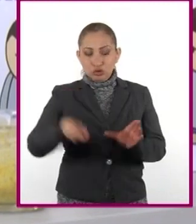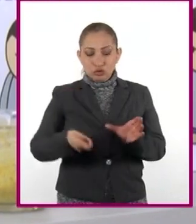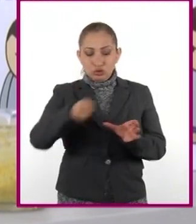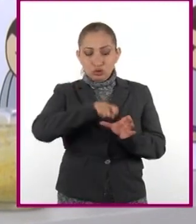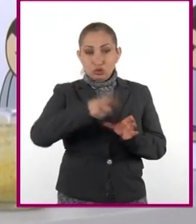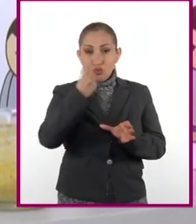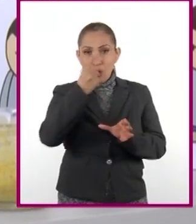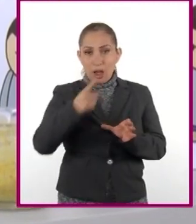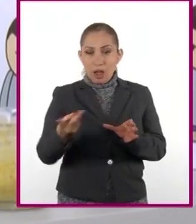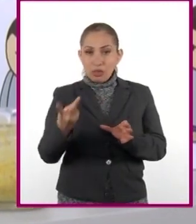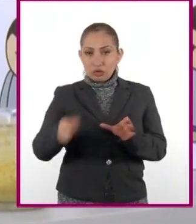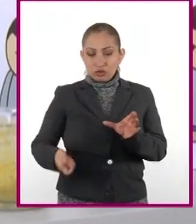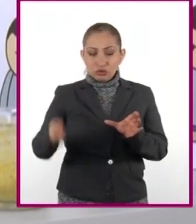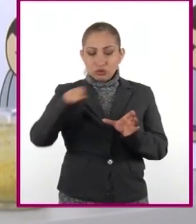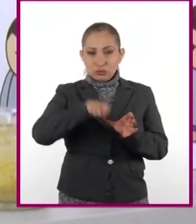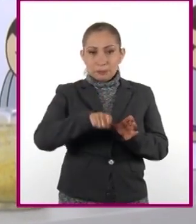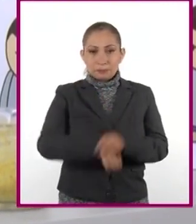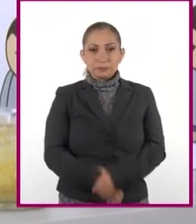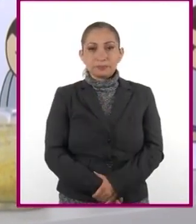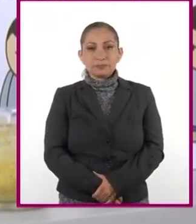1,